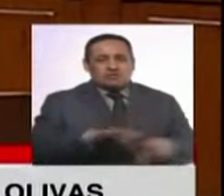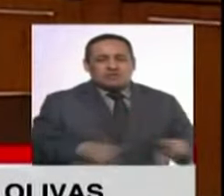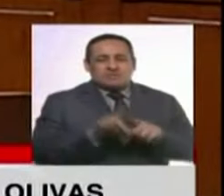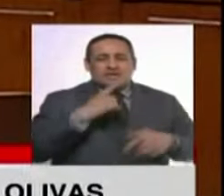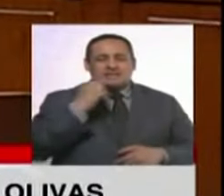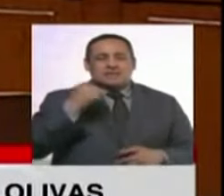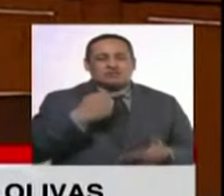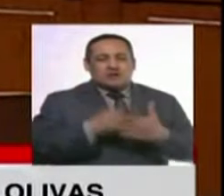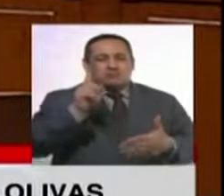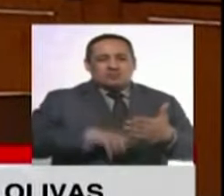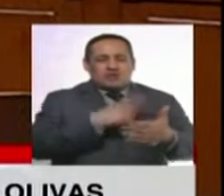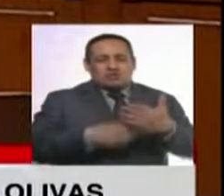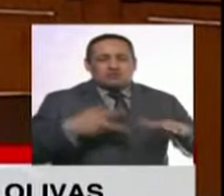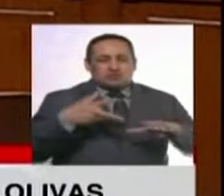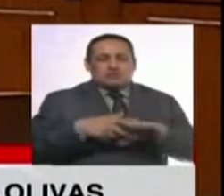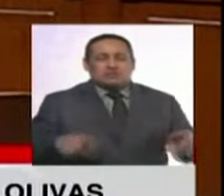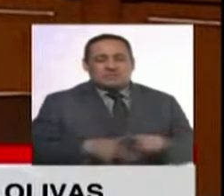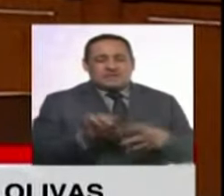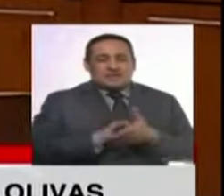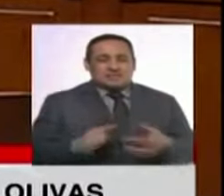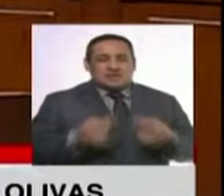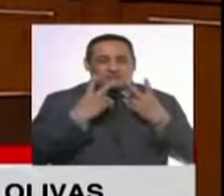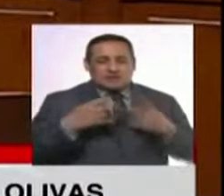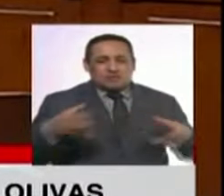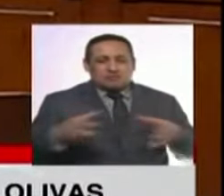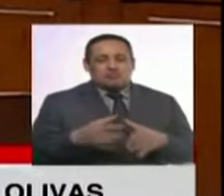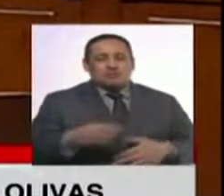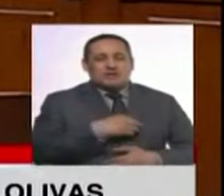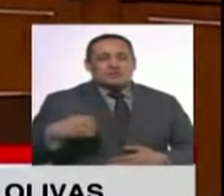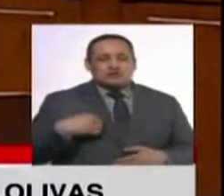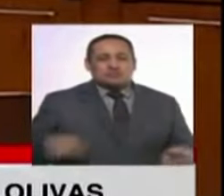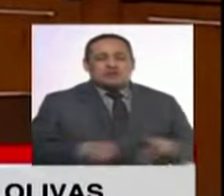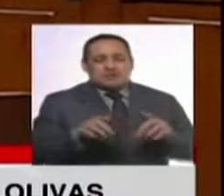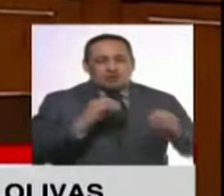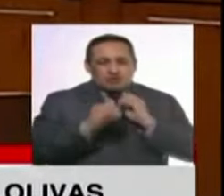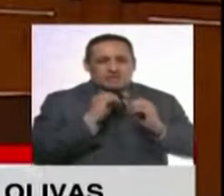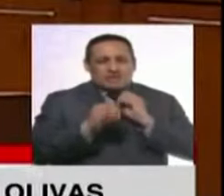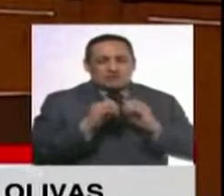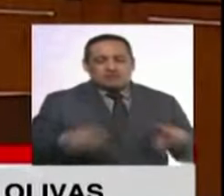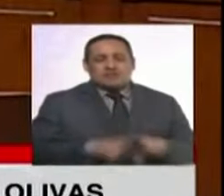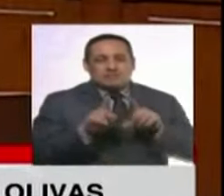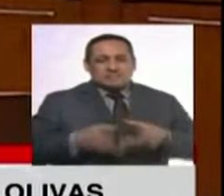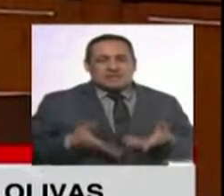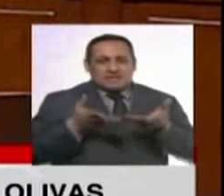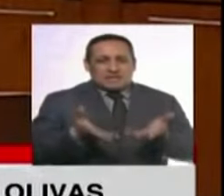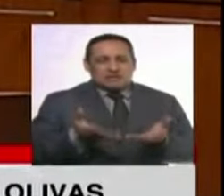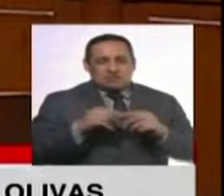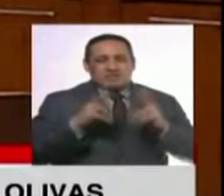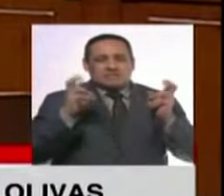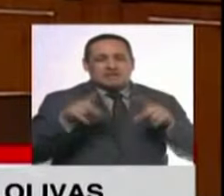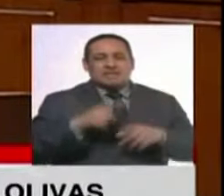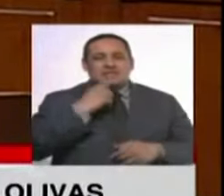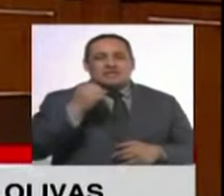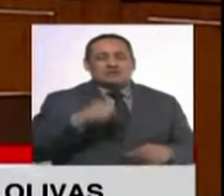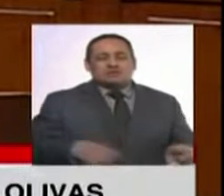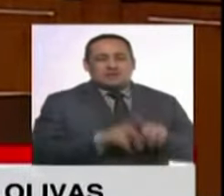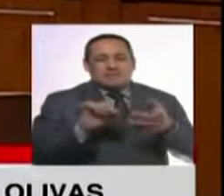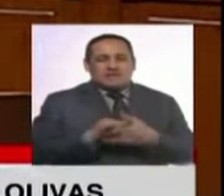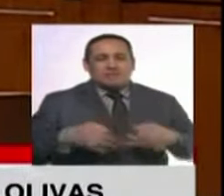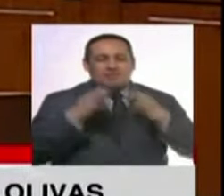hay derecho que se le habían vulnerado y esto El Ejecutivo lo está corrigiendo ya se le ha otorgado los derechos que les corresponde